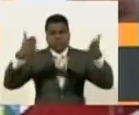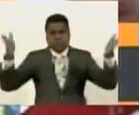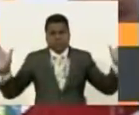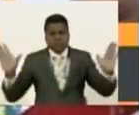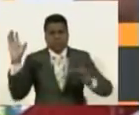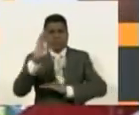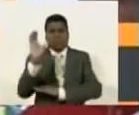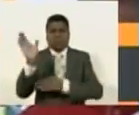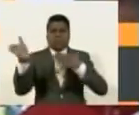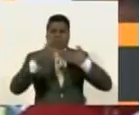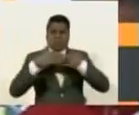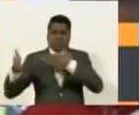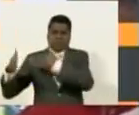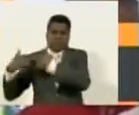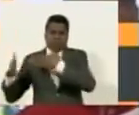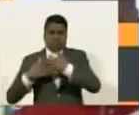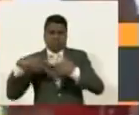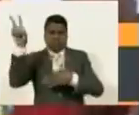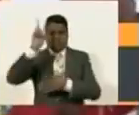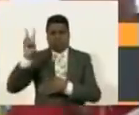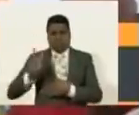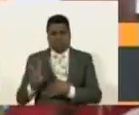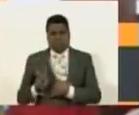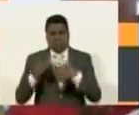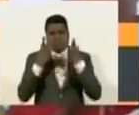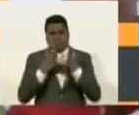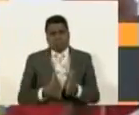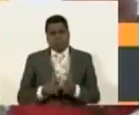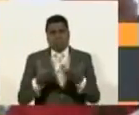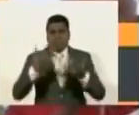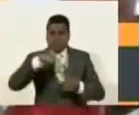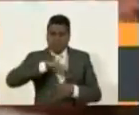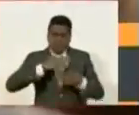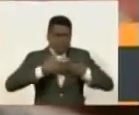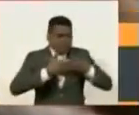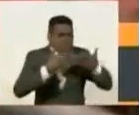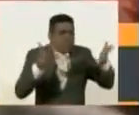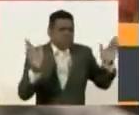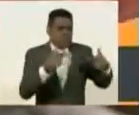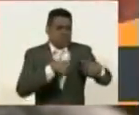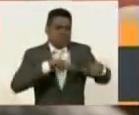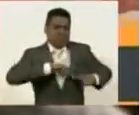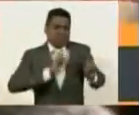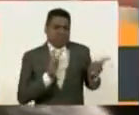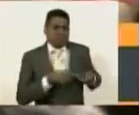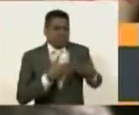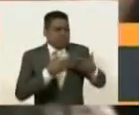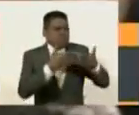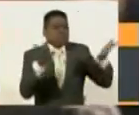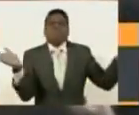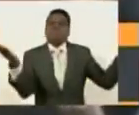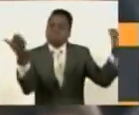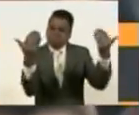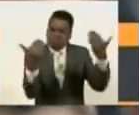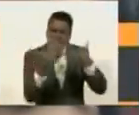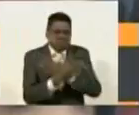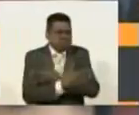ellos se las están cerrando a los venezolanos. Y se la hemos abierto de corazón, no se la hemos abierto nosotros de